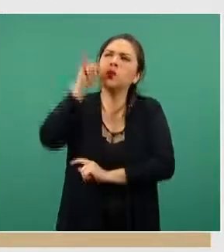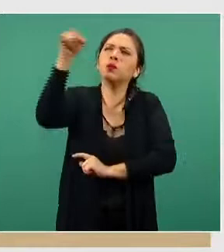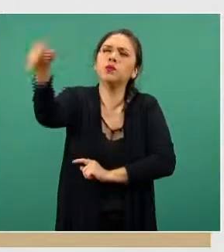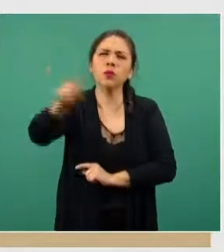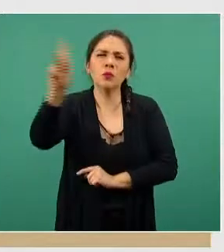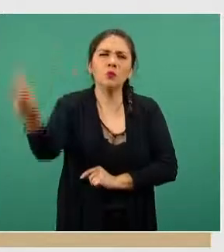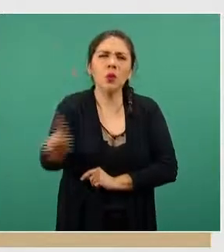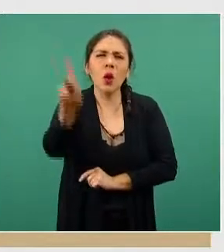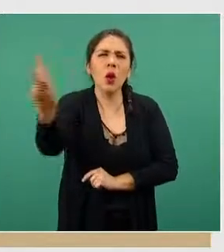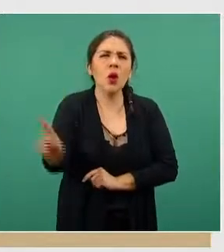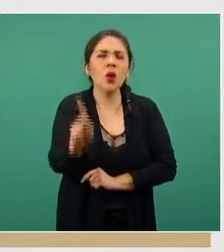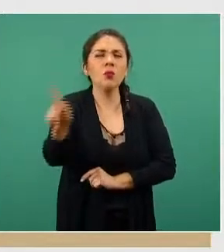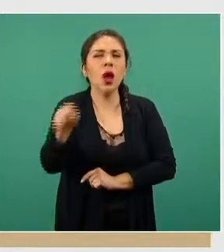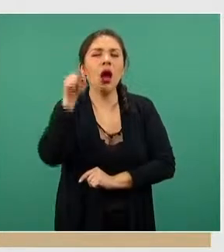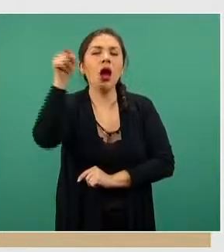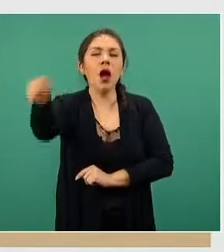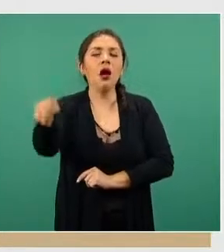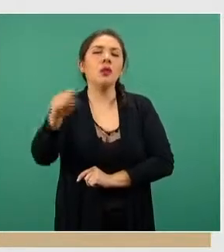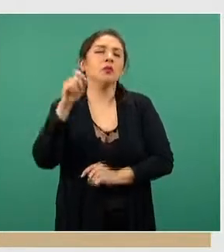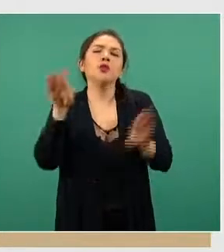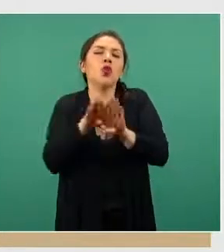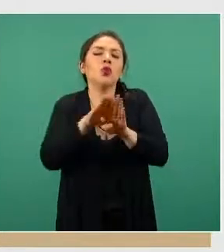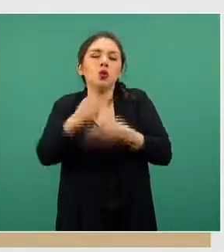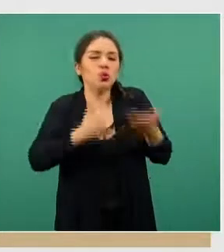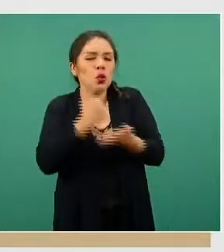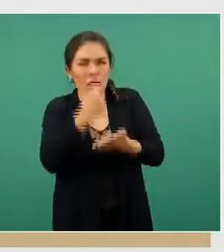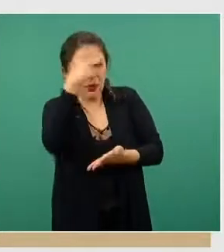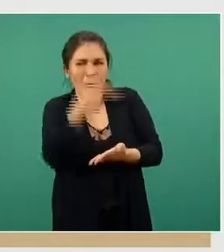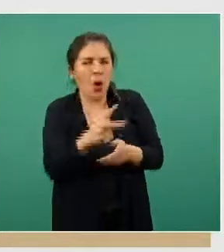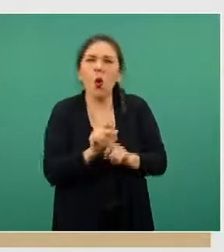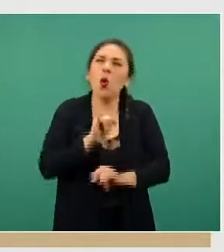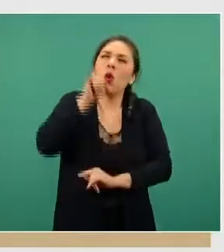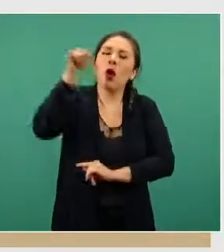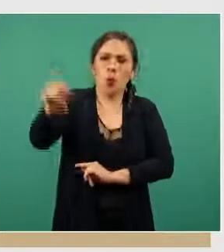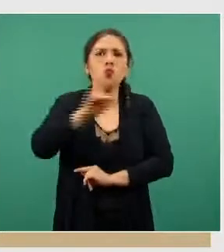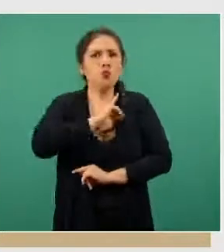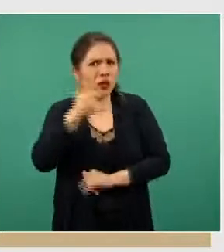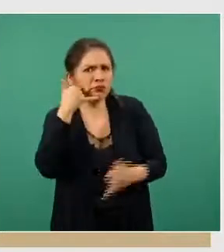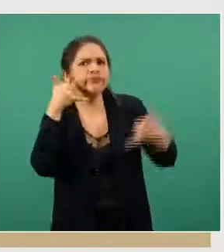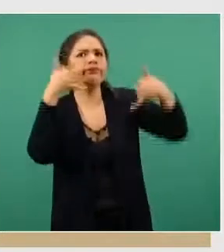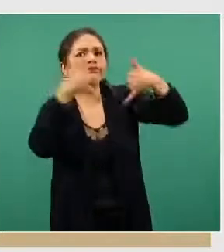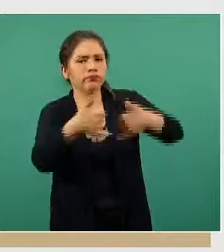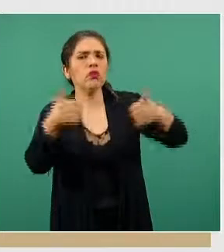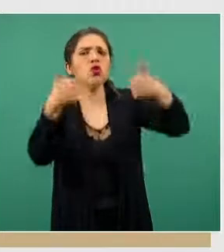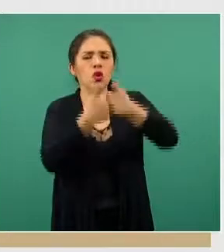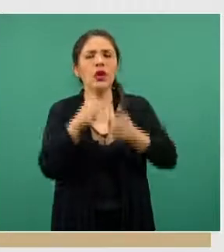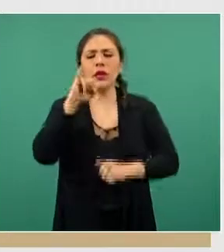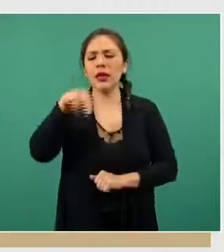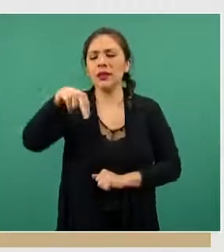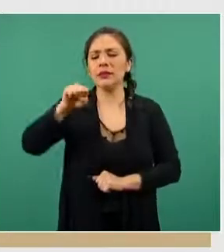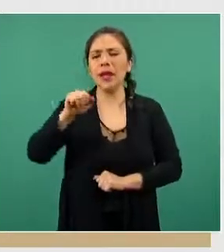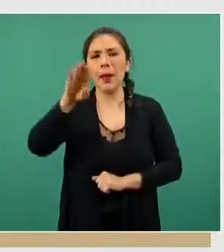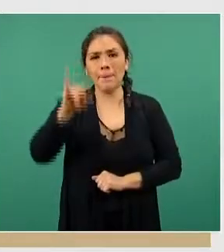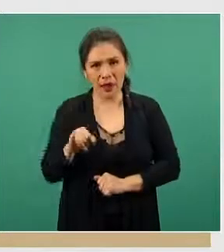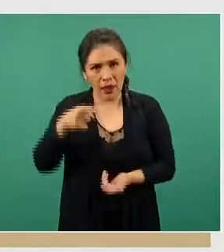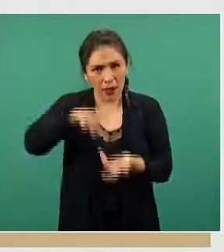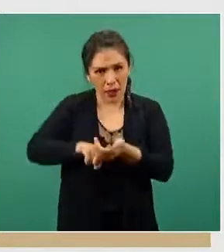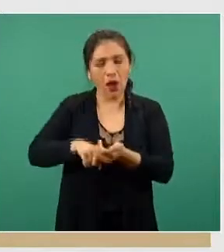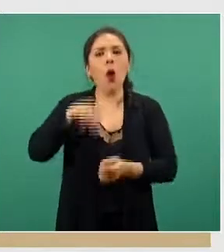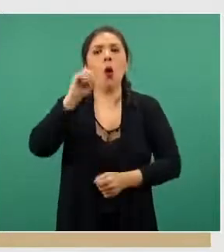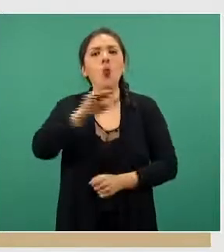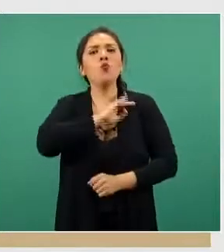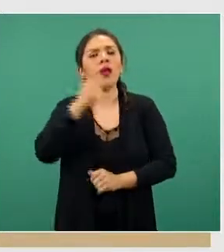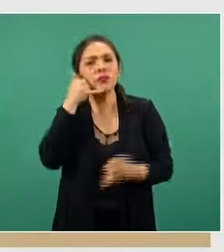retirada de la Ciudad de México puede llamarnos a través de la plataforma del INSABI, puede llamarnos a través